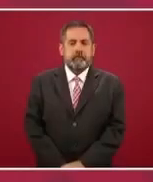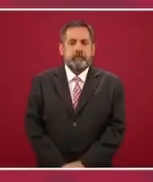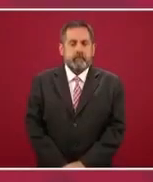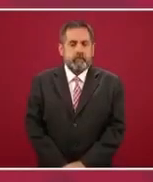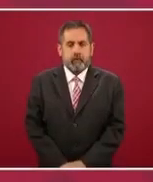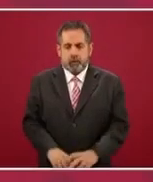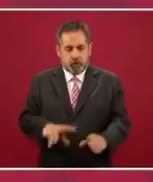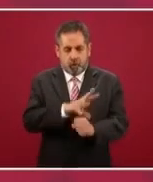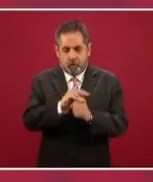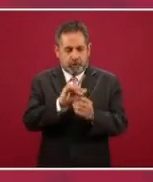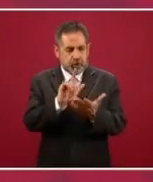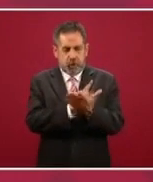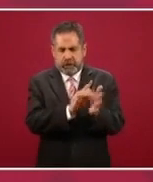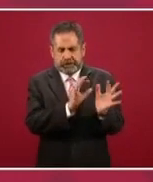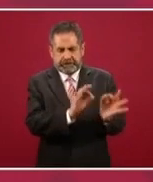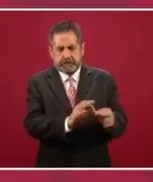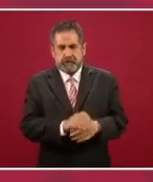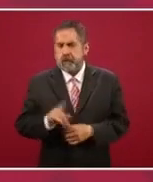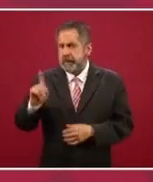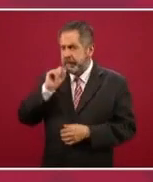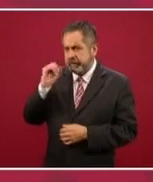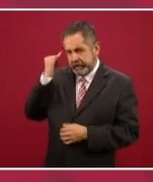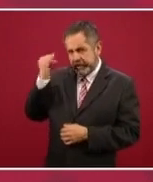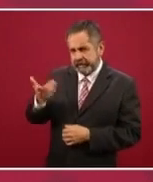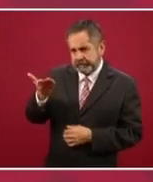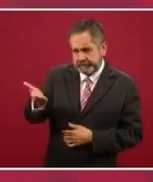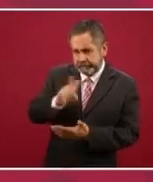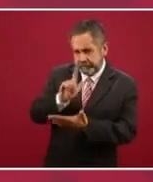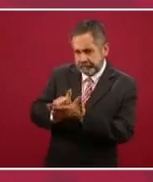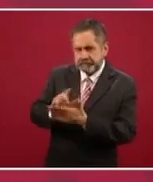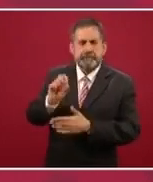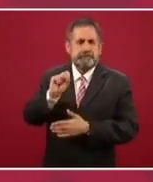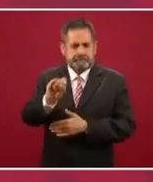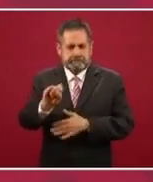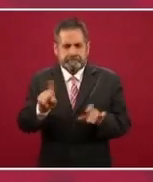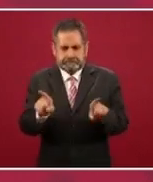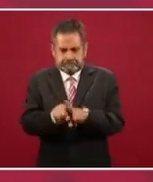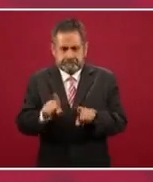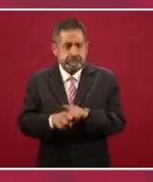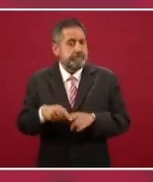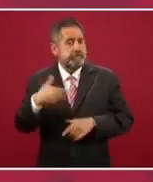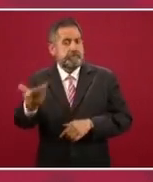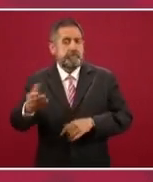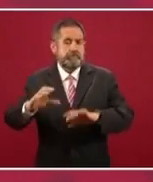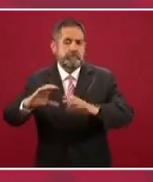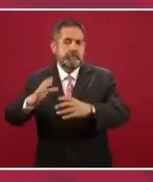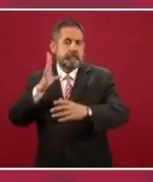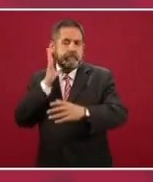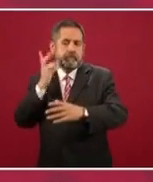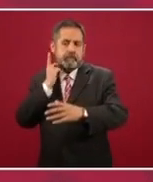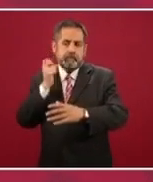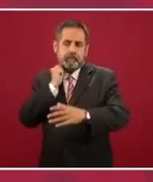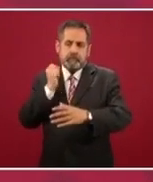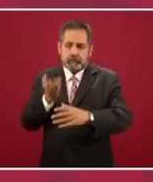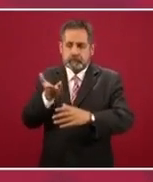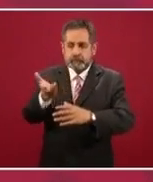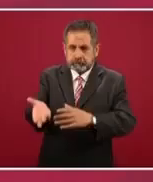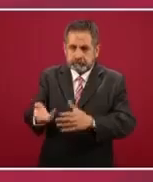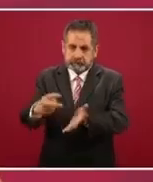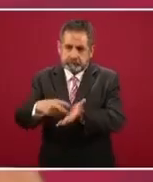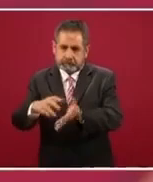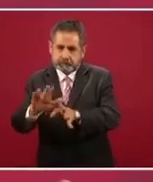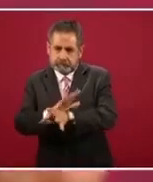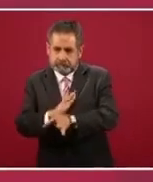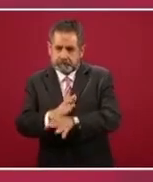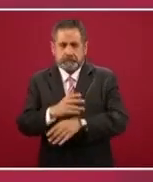marco. Aparte lo de la iniciativa de sí, ley. Sí, legal, con lo de la iniciativa, para que no tengamos ningún problema. Exacto. Además,